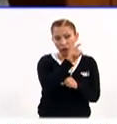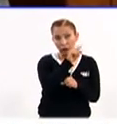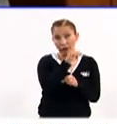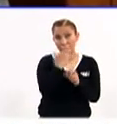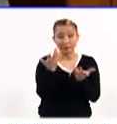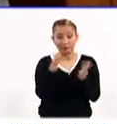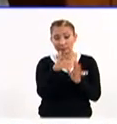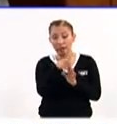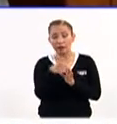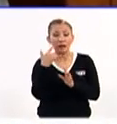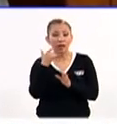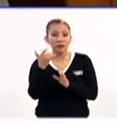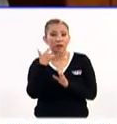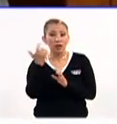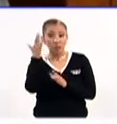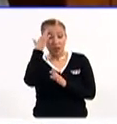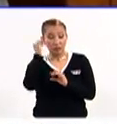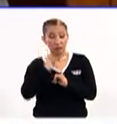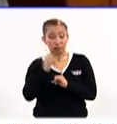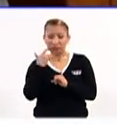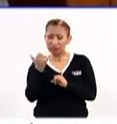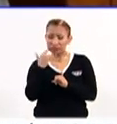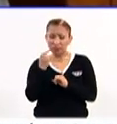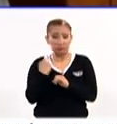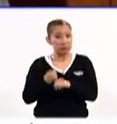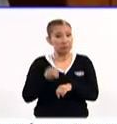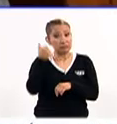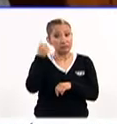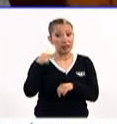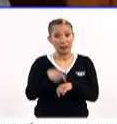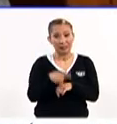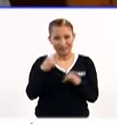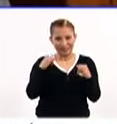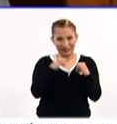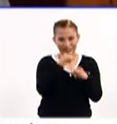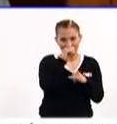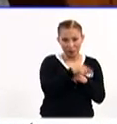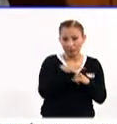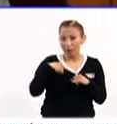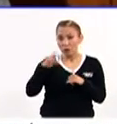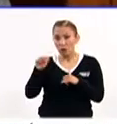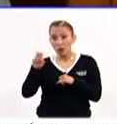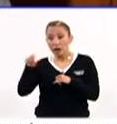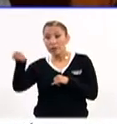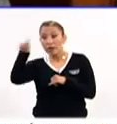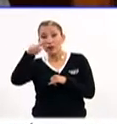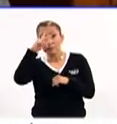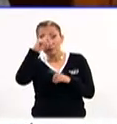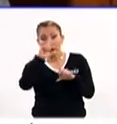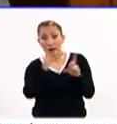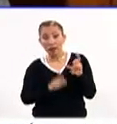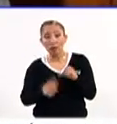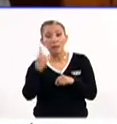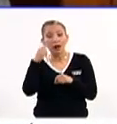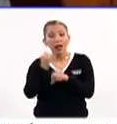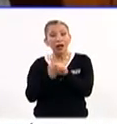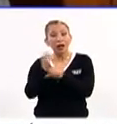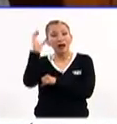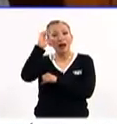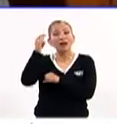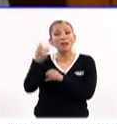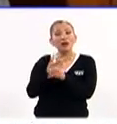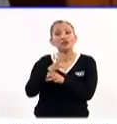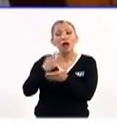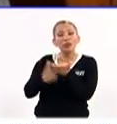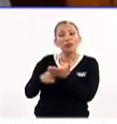cuánto, el doctor Navarro ha sido líder de un esfuerzo pionero, no solo en nuestro instituto, sino en la universidad y en el país, para estudiar científicamente